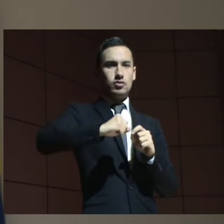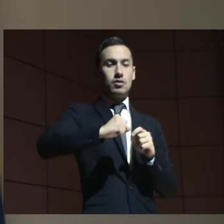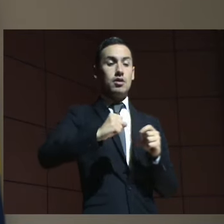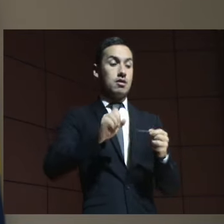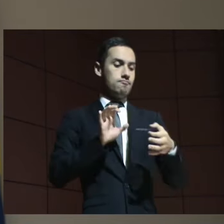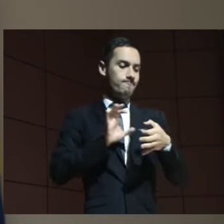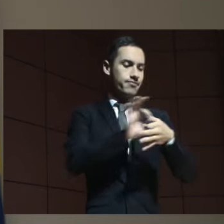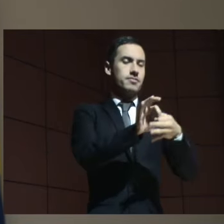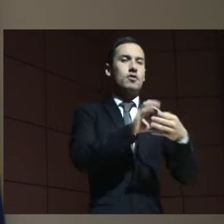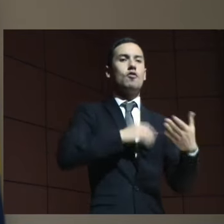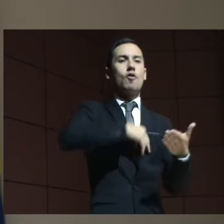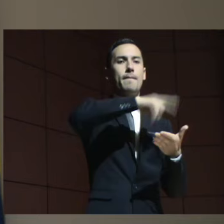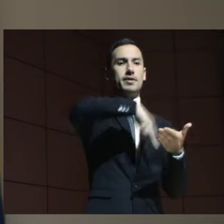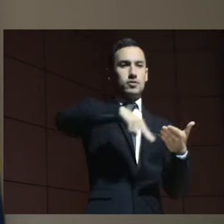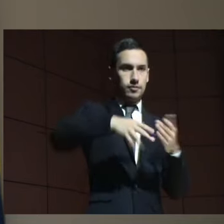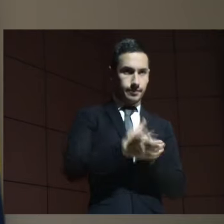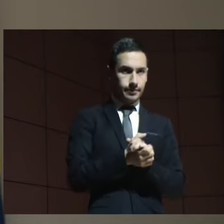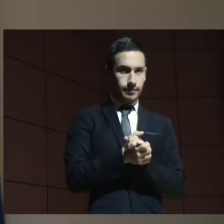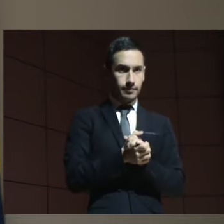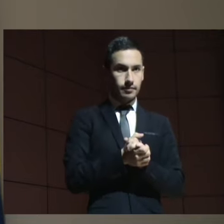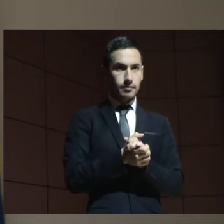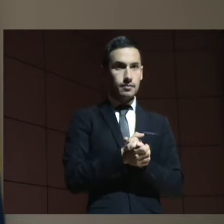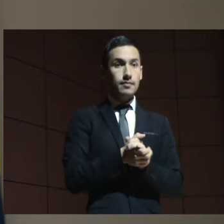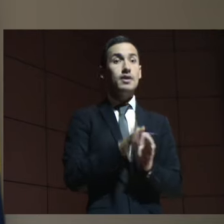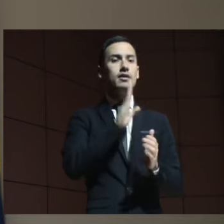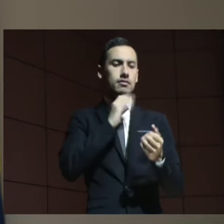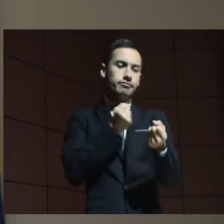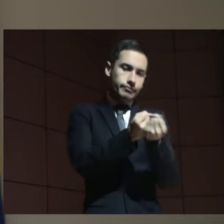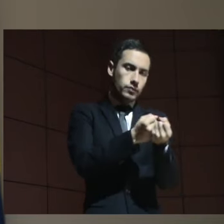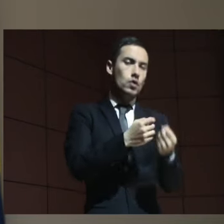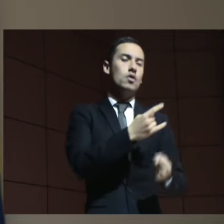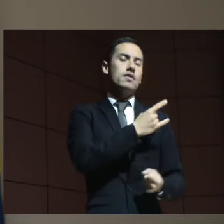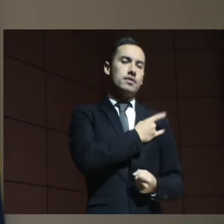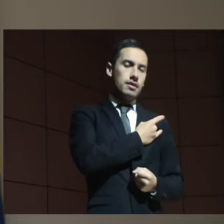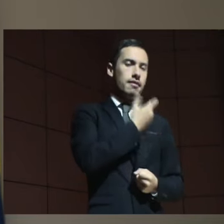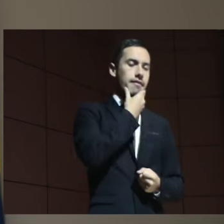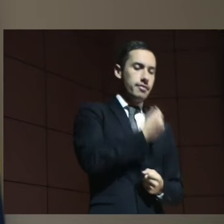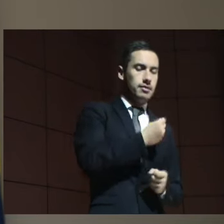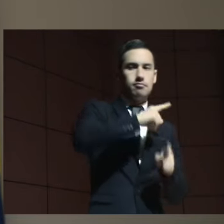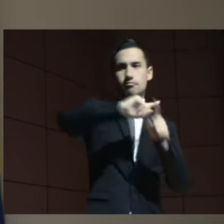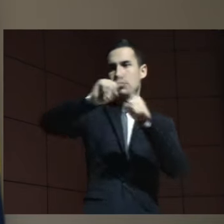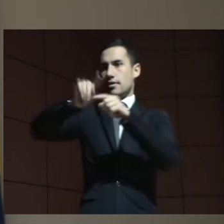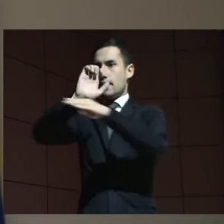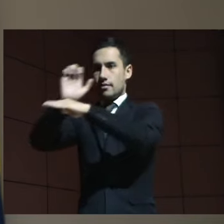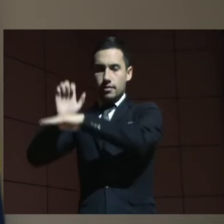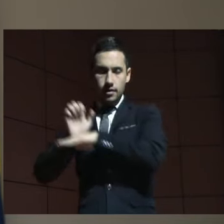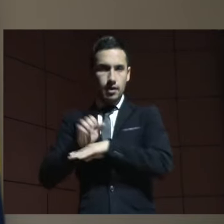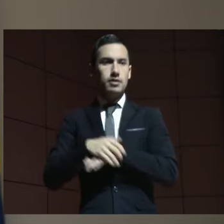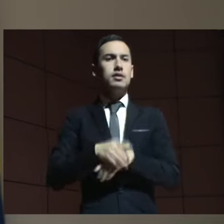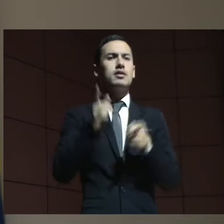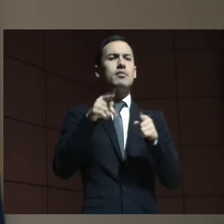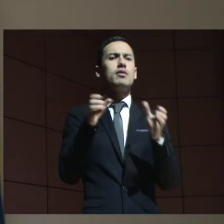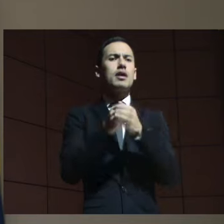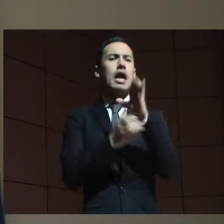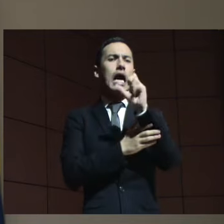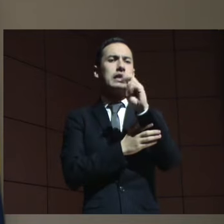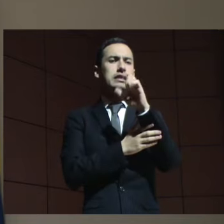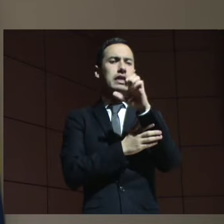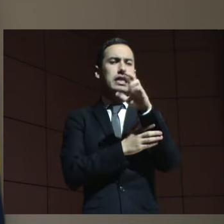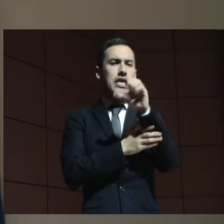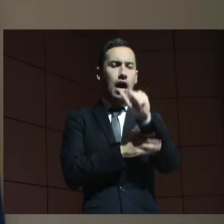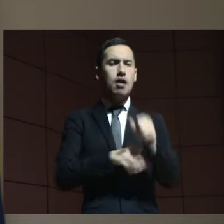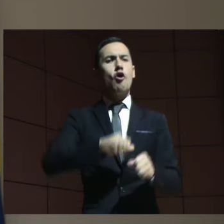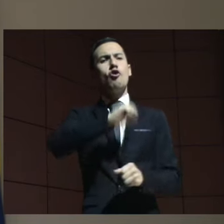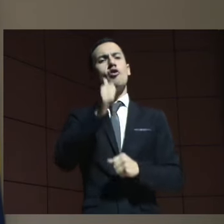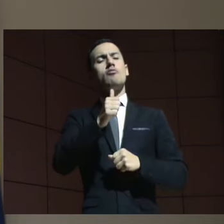social de derechos y con la convención. Por eso, con la ayuda de la Universidad de los Andes y con otras entidades como